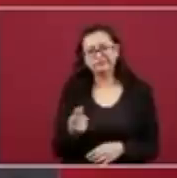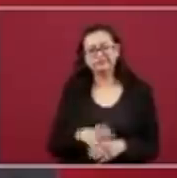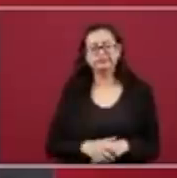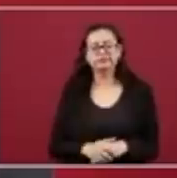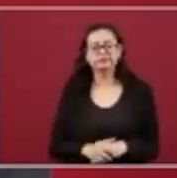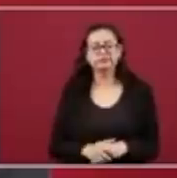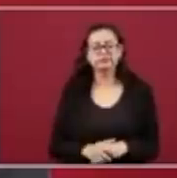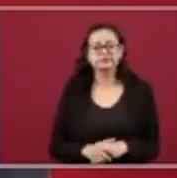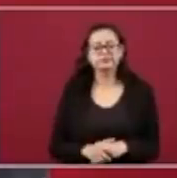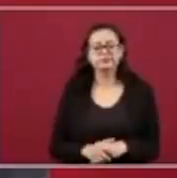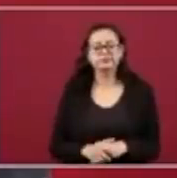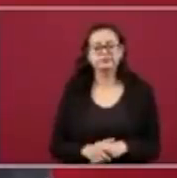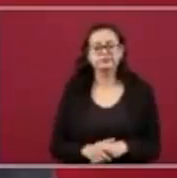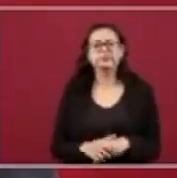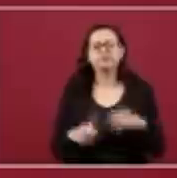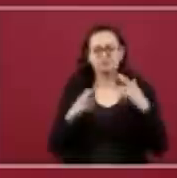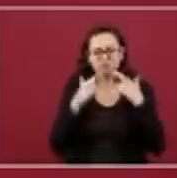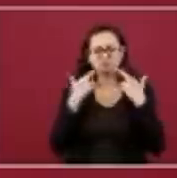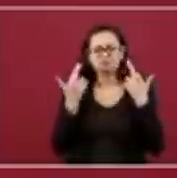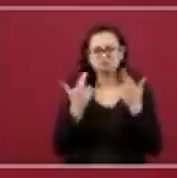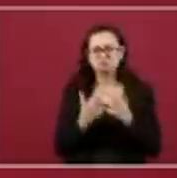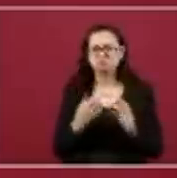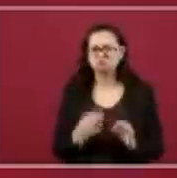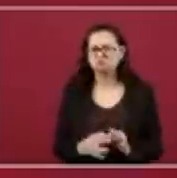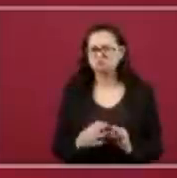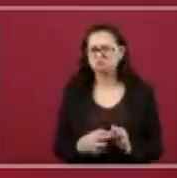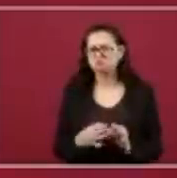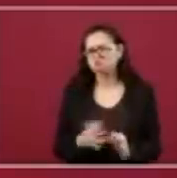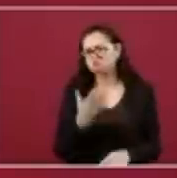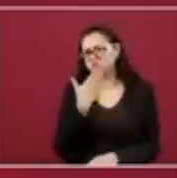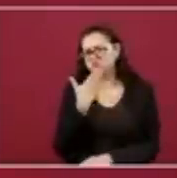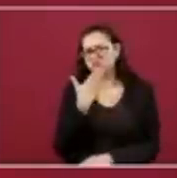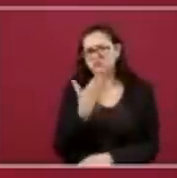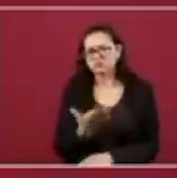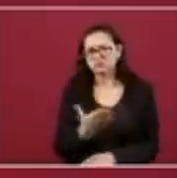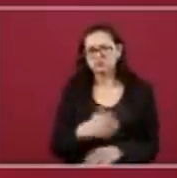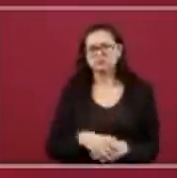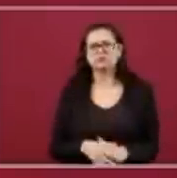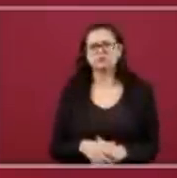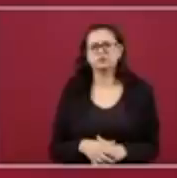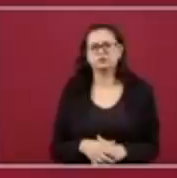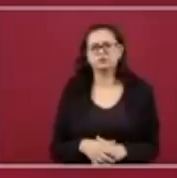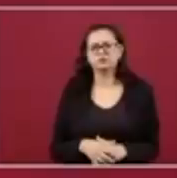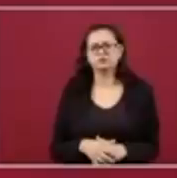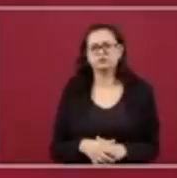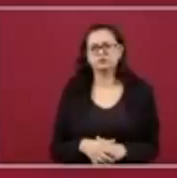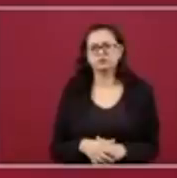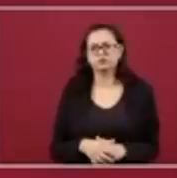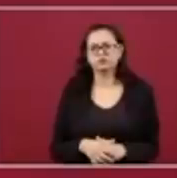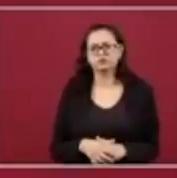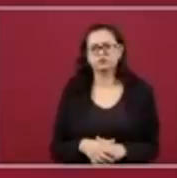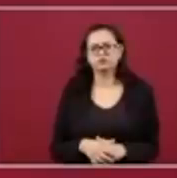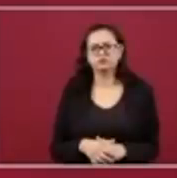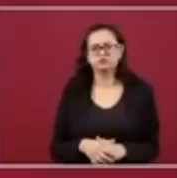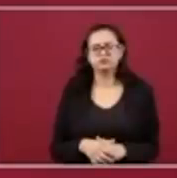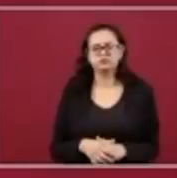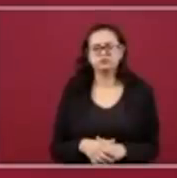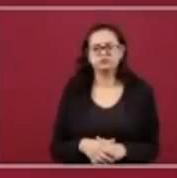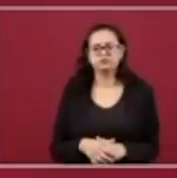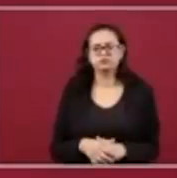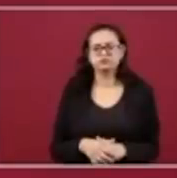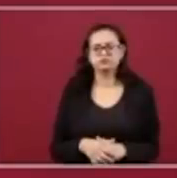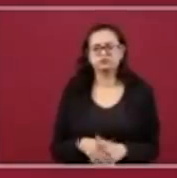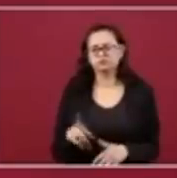fue muy buena la reunión. Ellos tienen inversiones en el